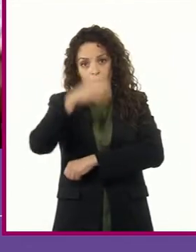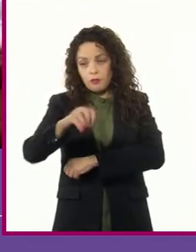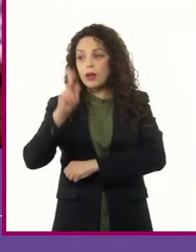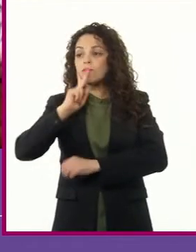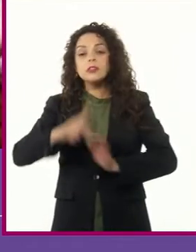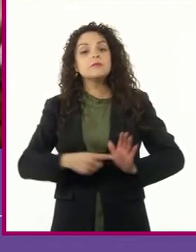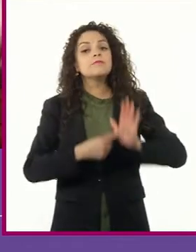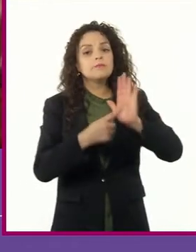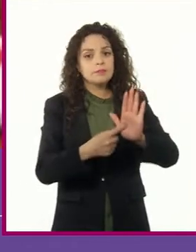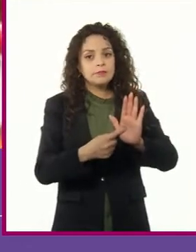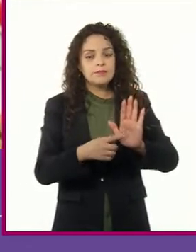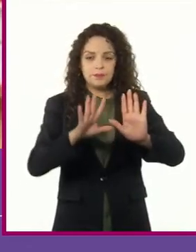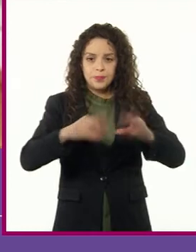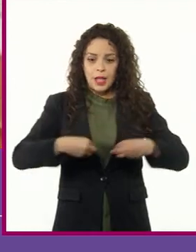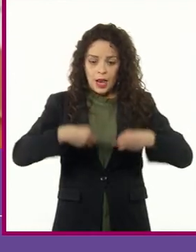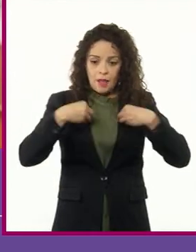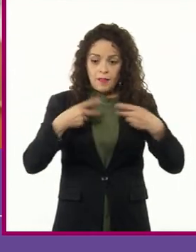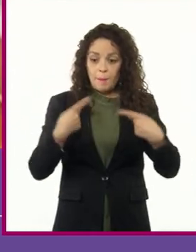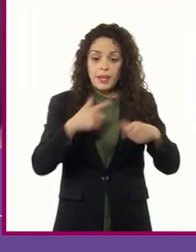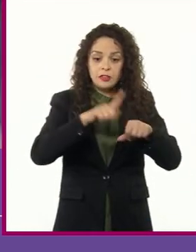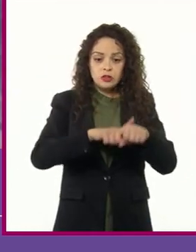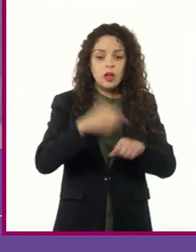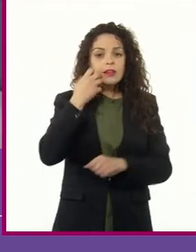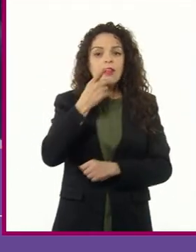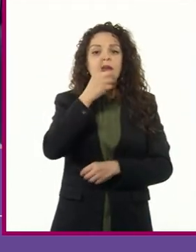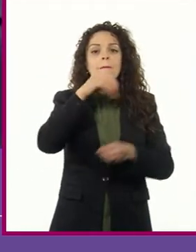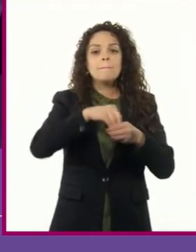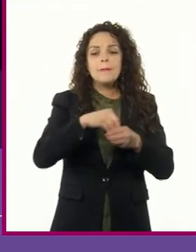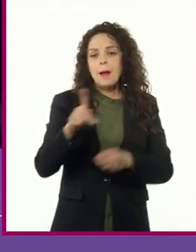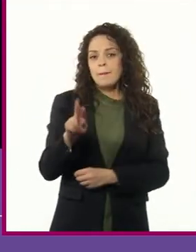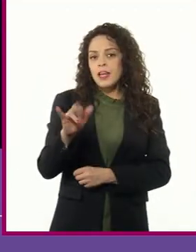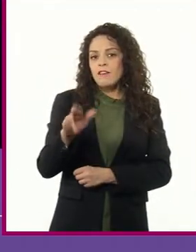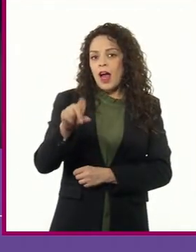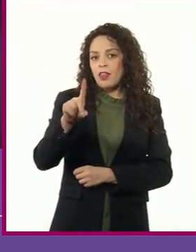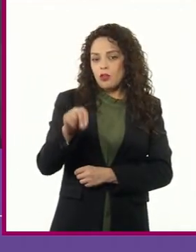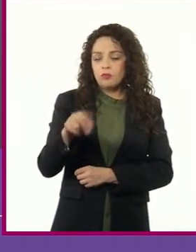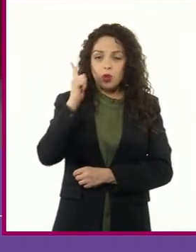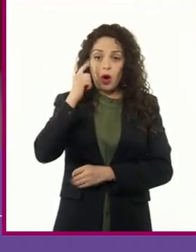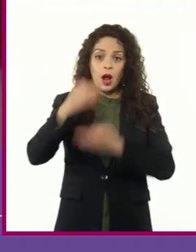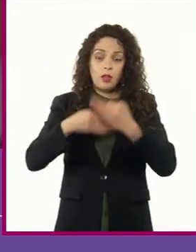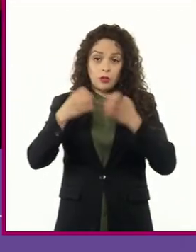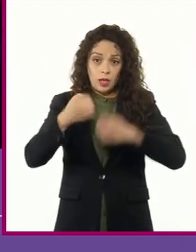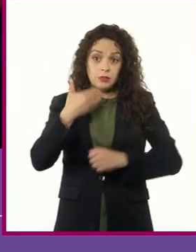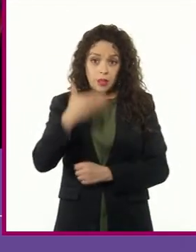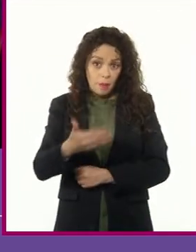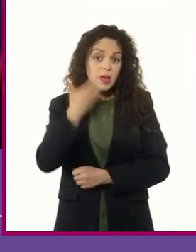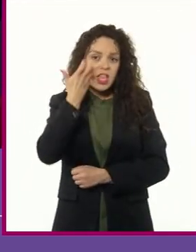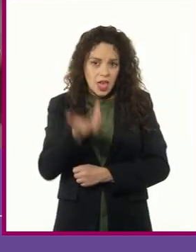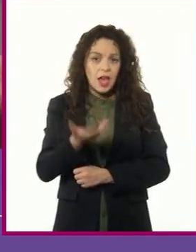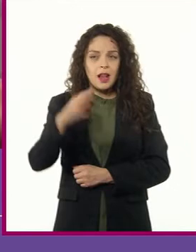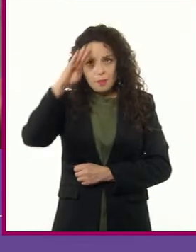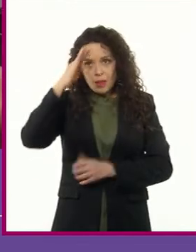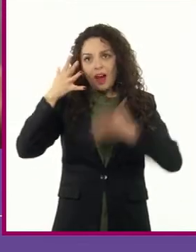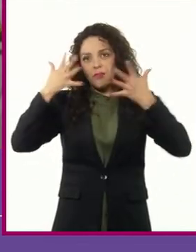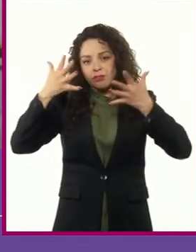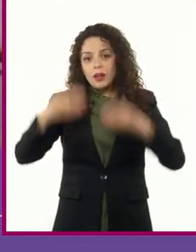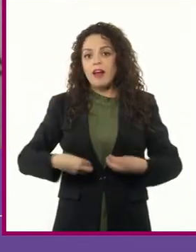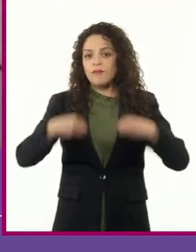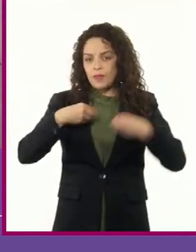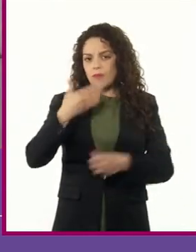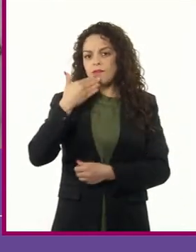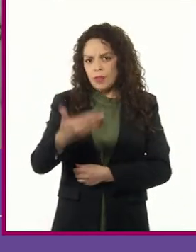personal, es decir, en la esfera privada, todos deseamos estar bien, tener una buena vida y que nuestras familias gocen